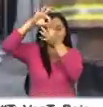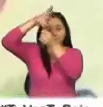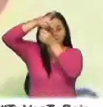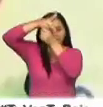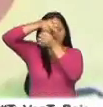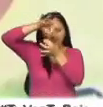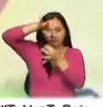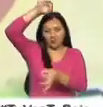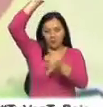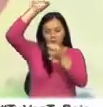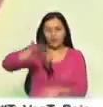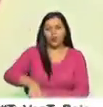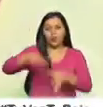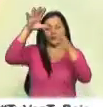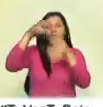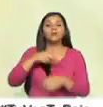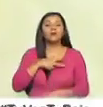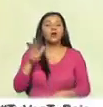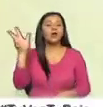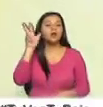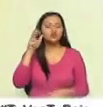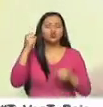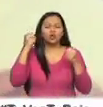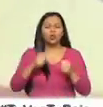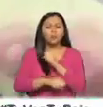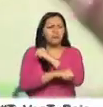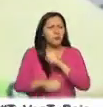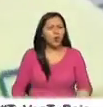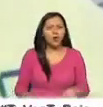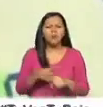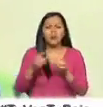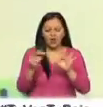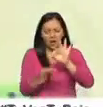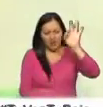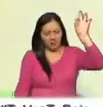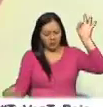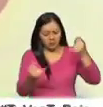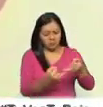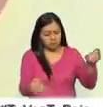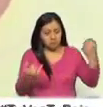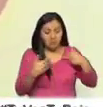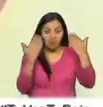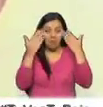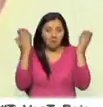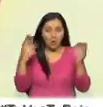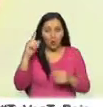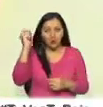Janeiro. Escuché un fuerte estruendo, pero primero vi un cable en el suelo y no entendía de qué se trataba.